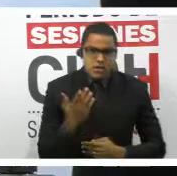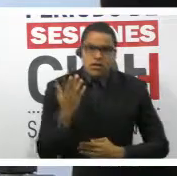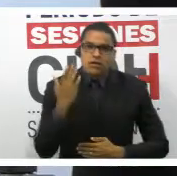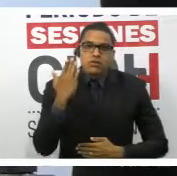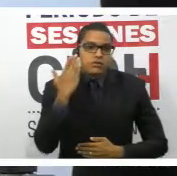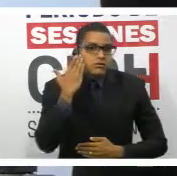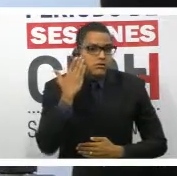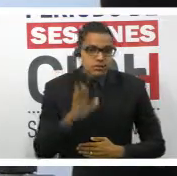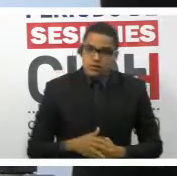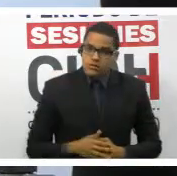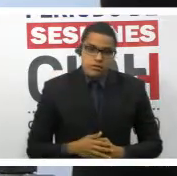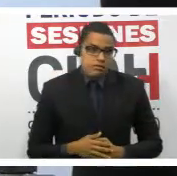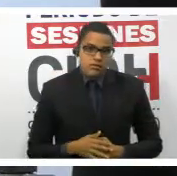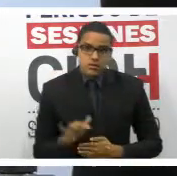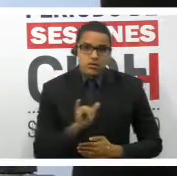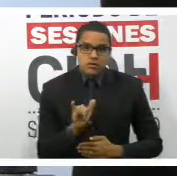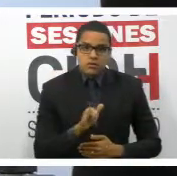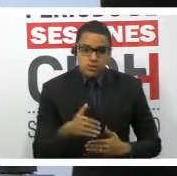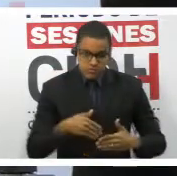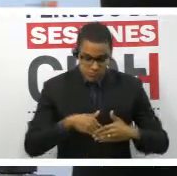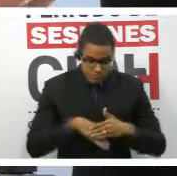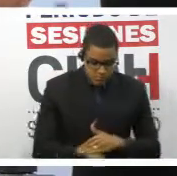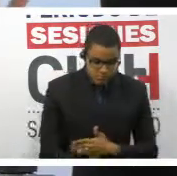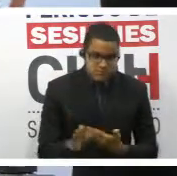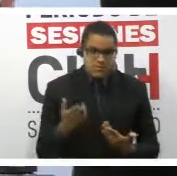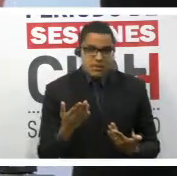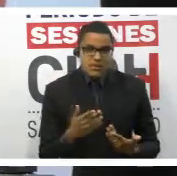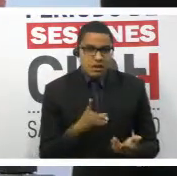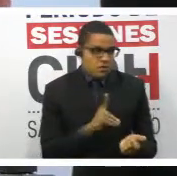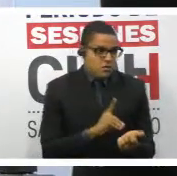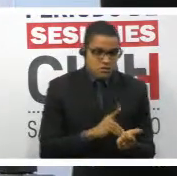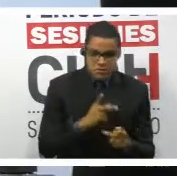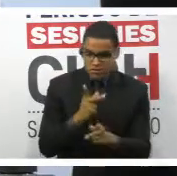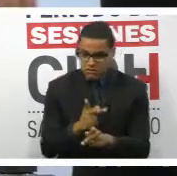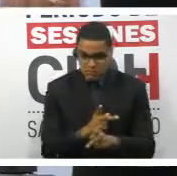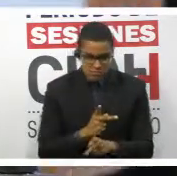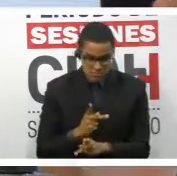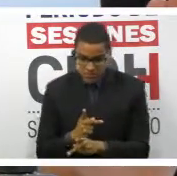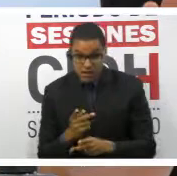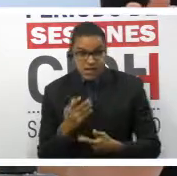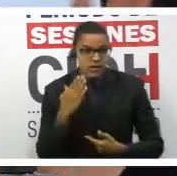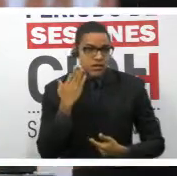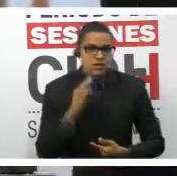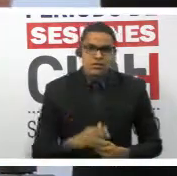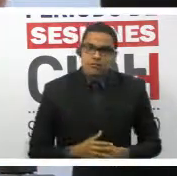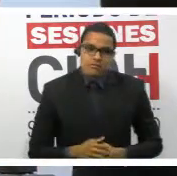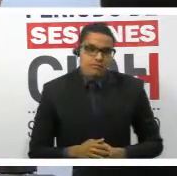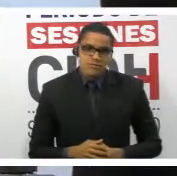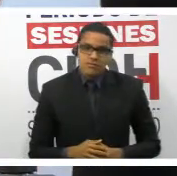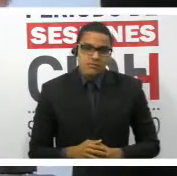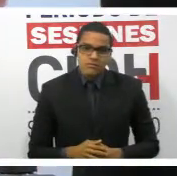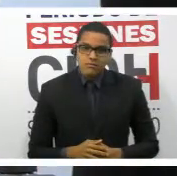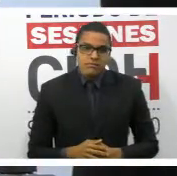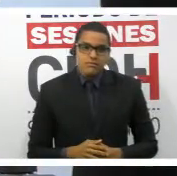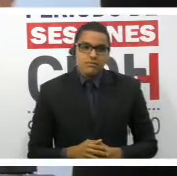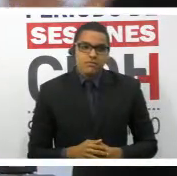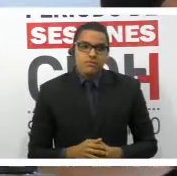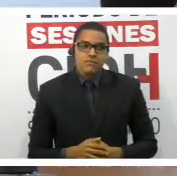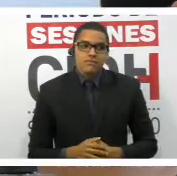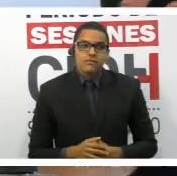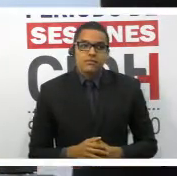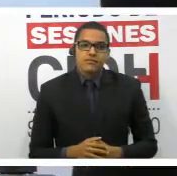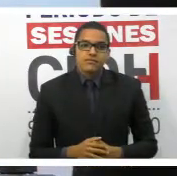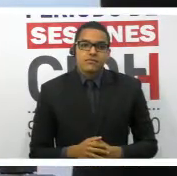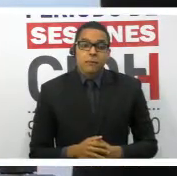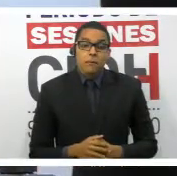parto y es algo cuando se ve como este como un tema estructural es que se puede atender de una manera mucho más